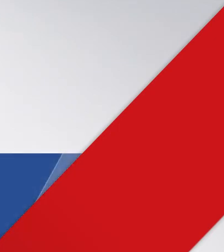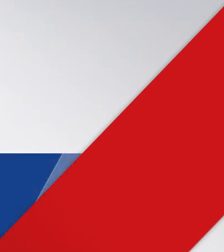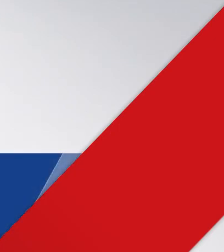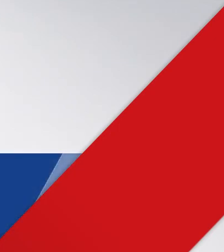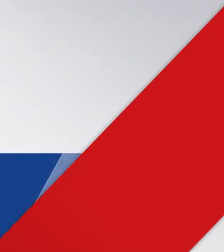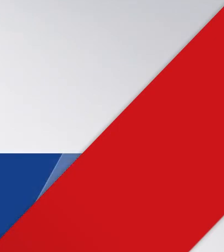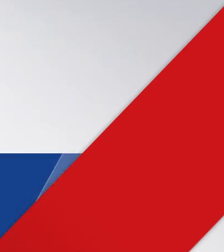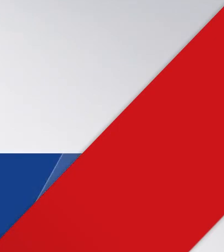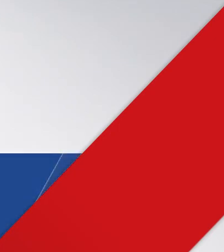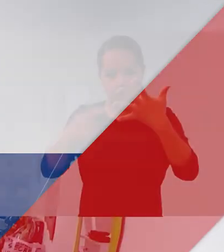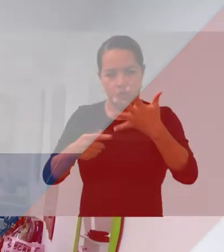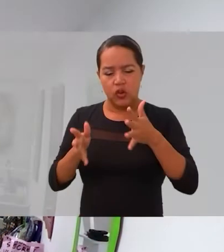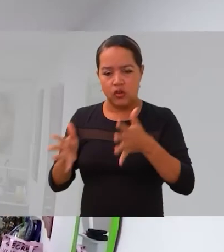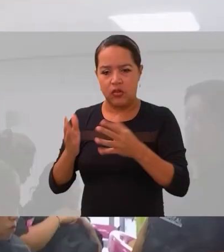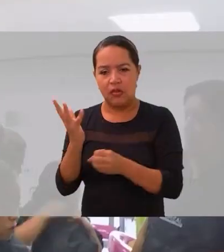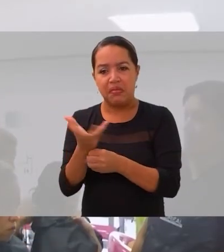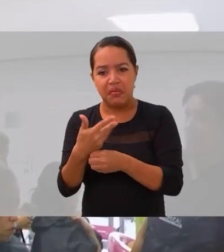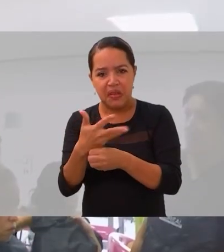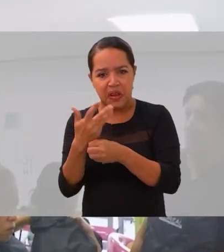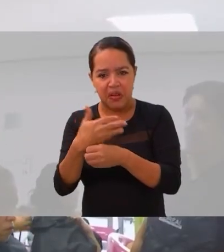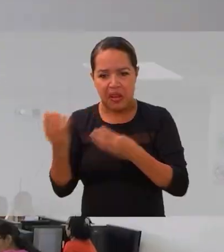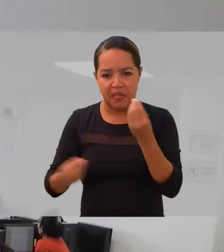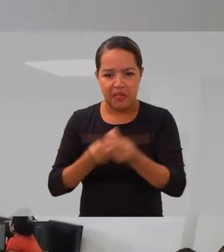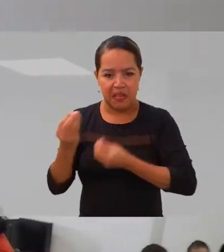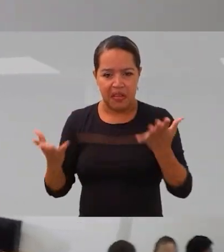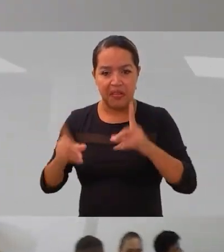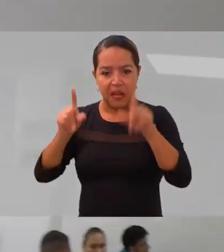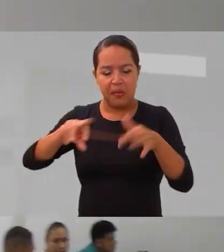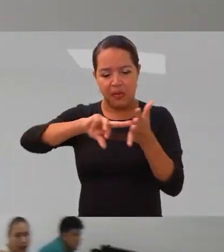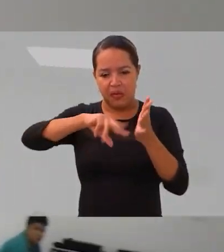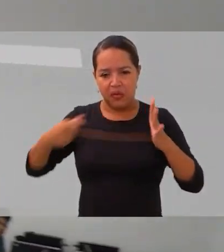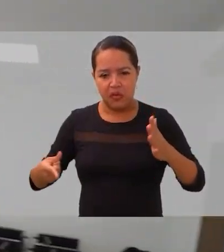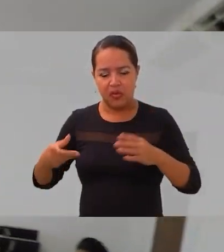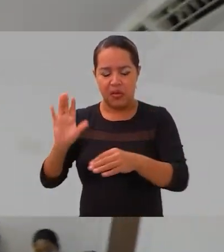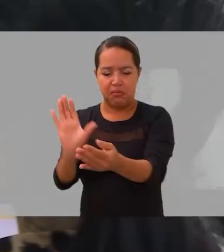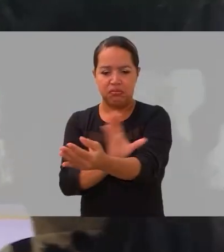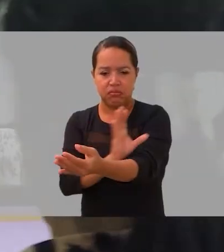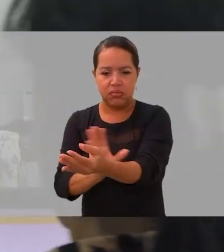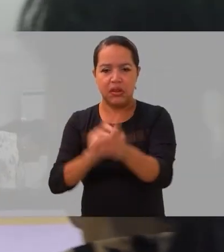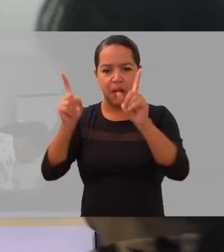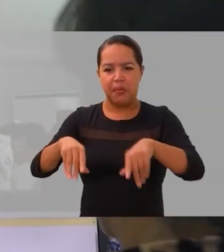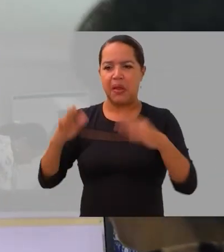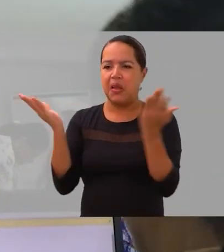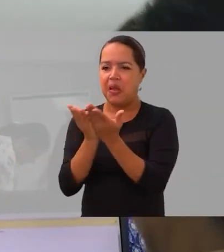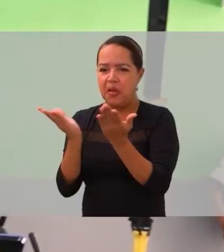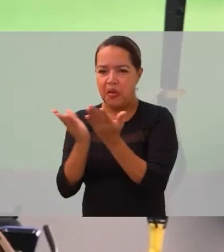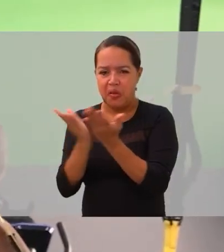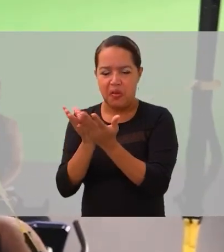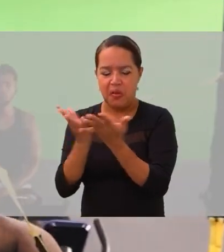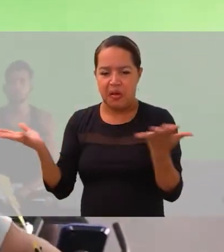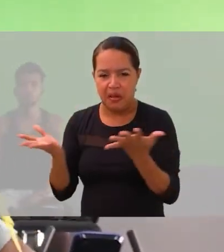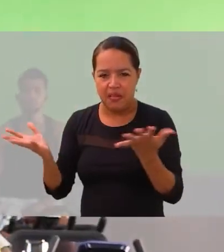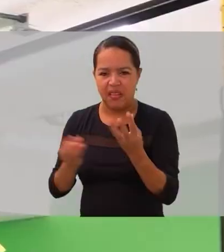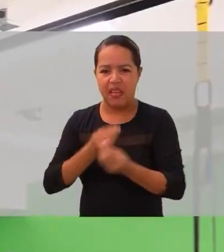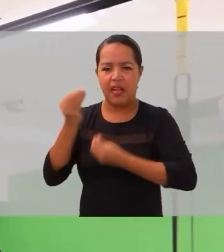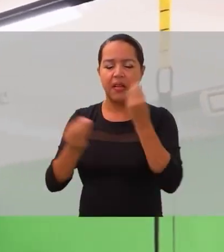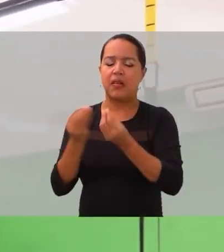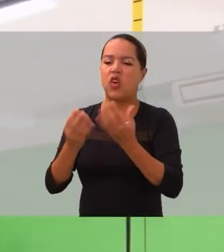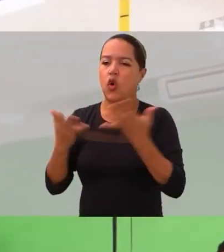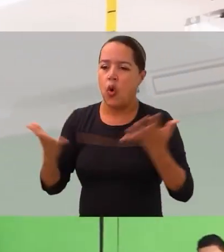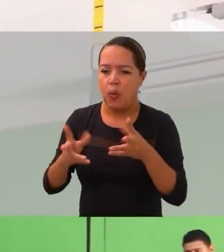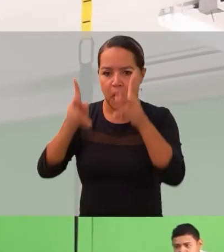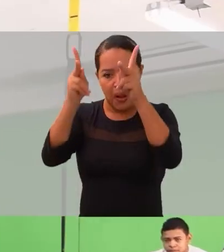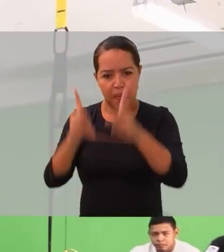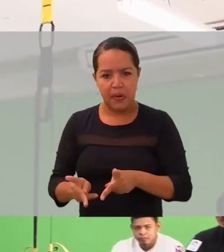Los programas de formación en Artes y Oficios, Tecnología en la Información y Escuela de Negocios se constituyen en una